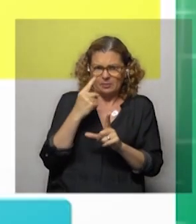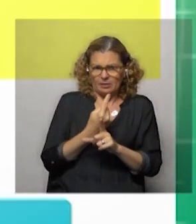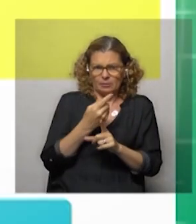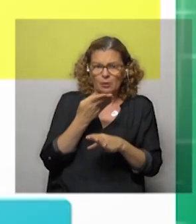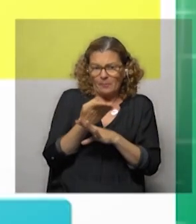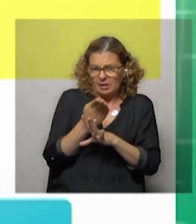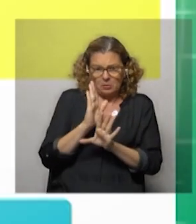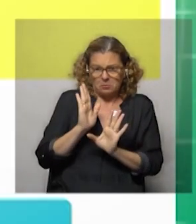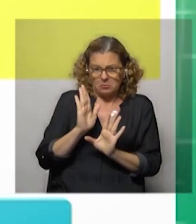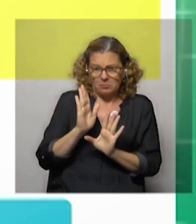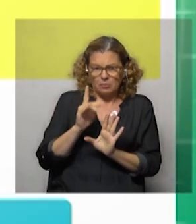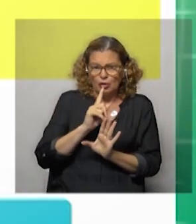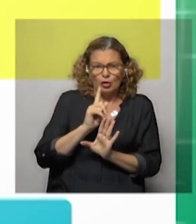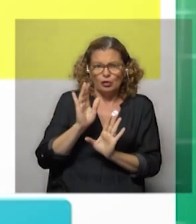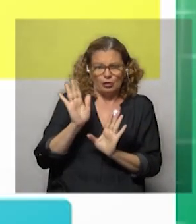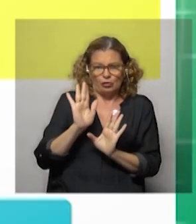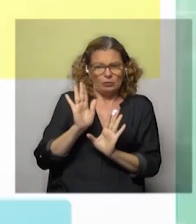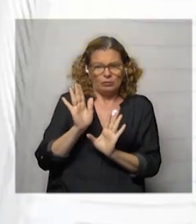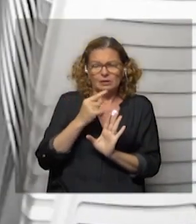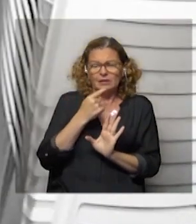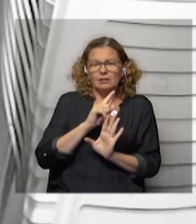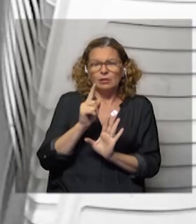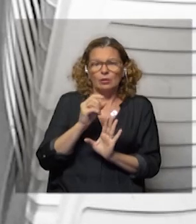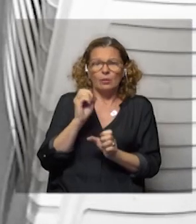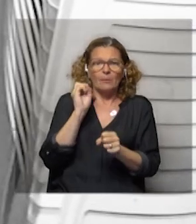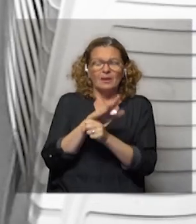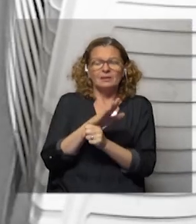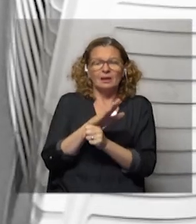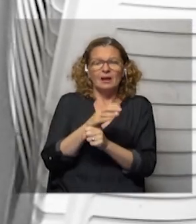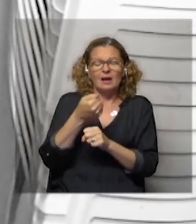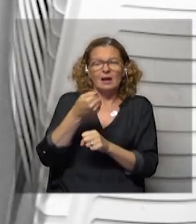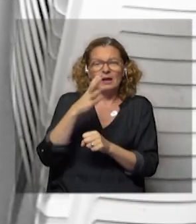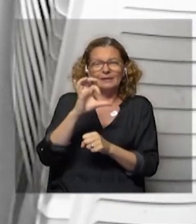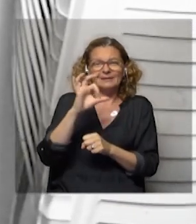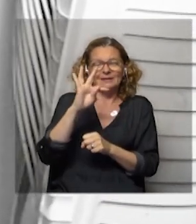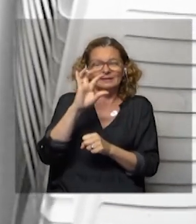se lo giro y me dicen no no este giréreselo este